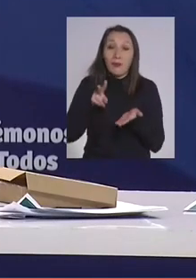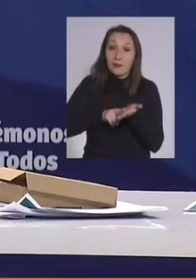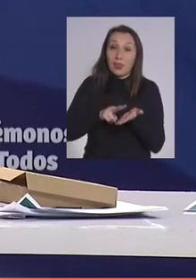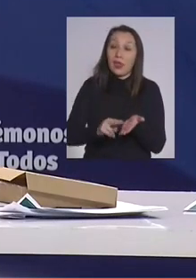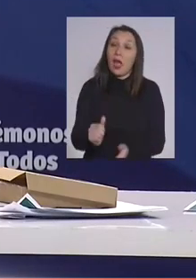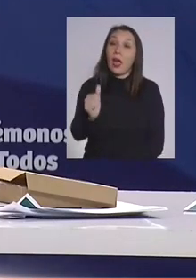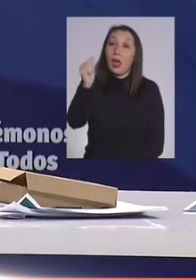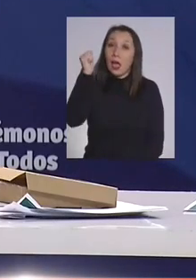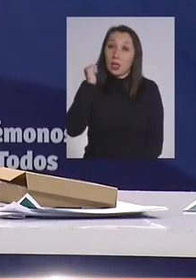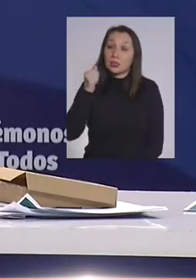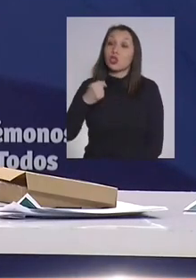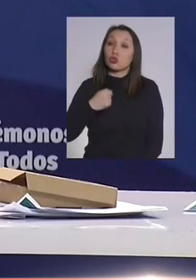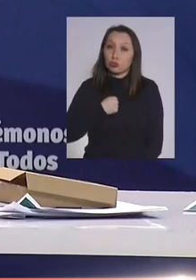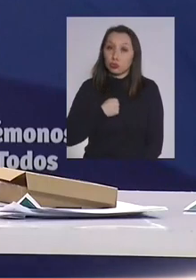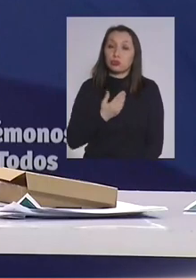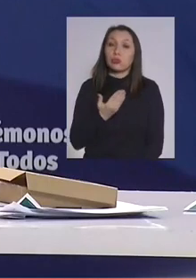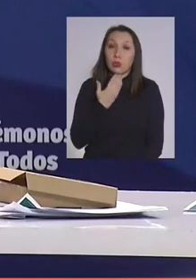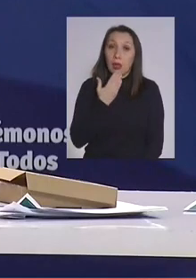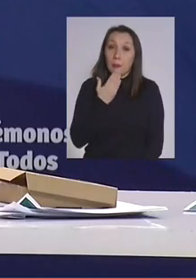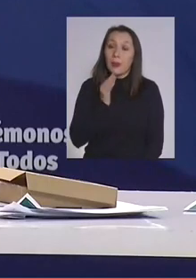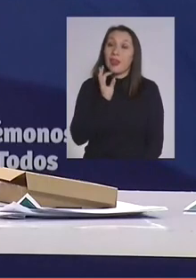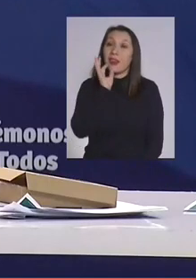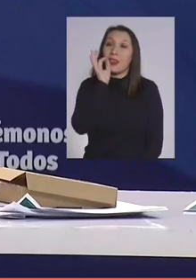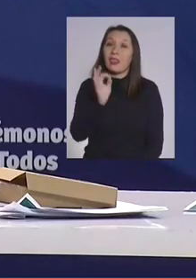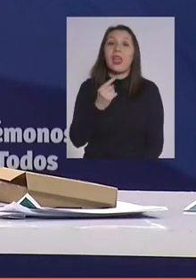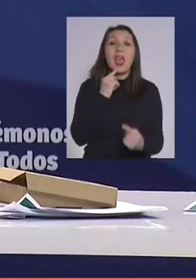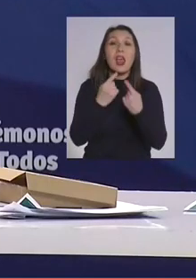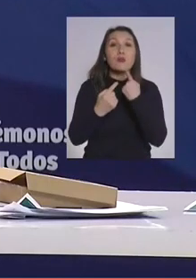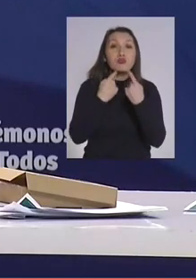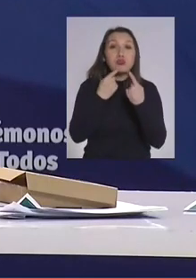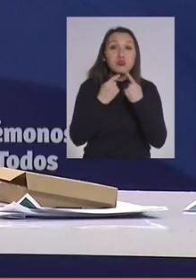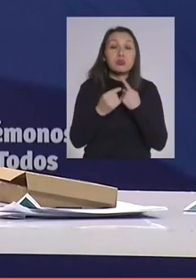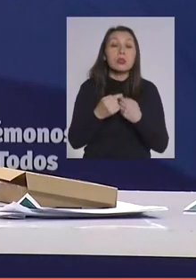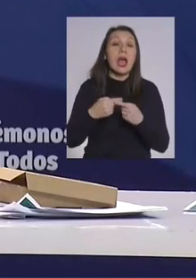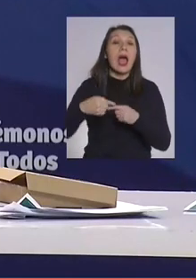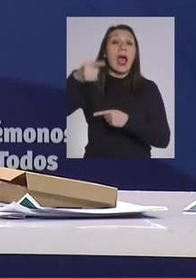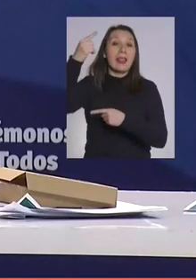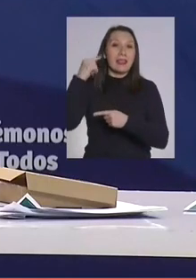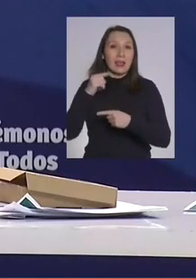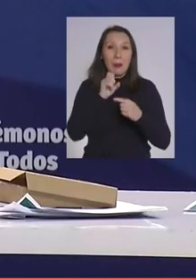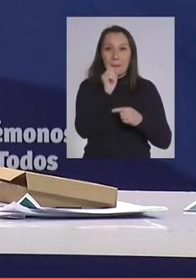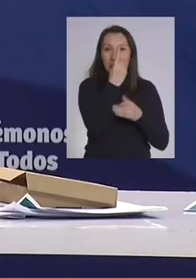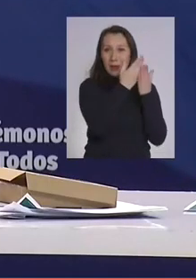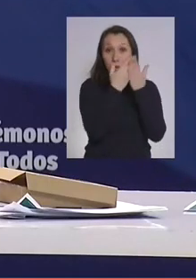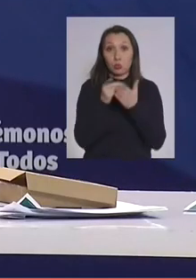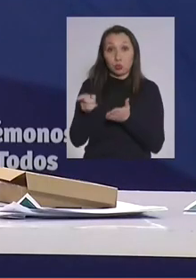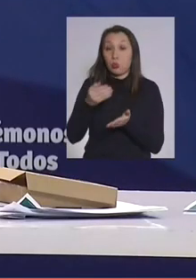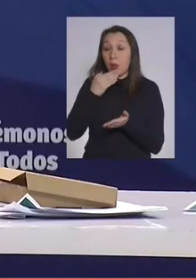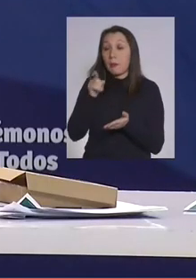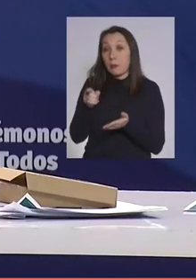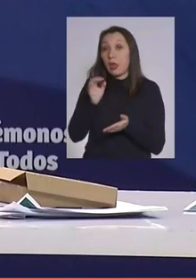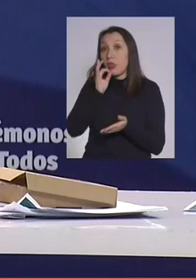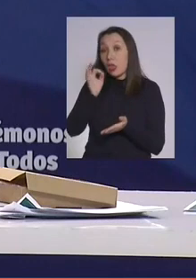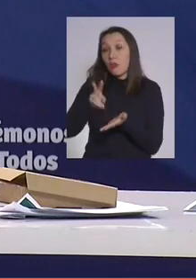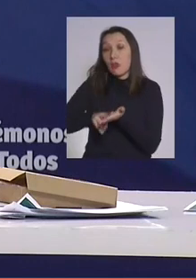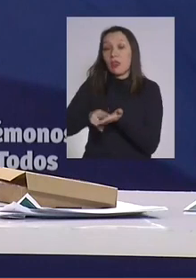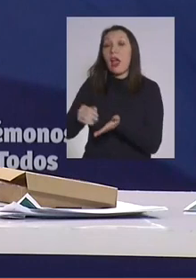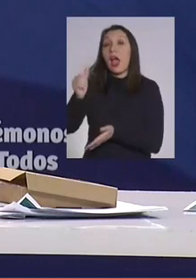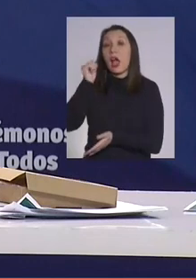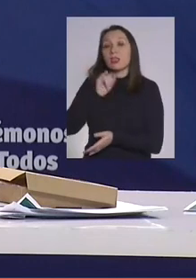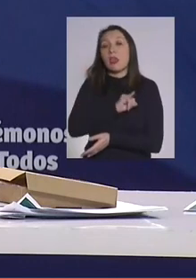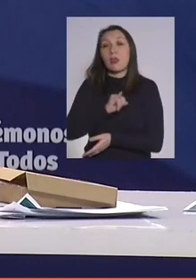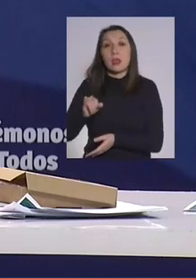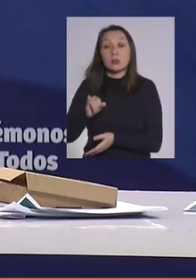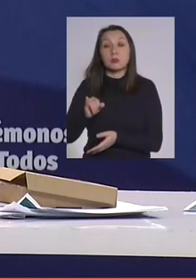ayer yo también me refería a la encuesta anterior y reconozco así como esto reconoció ayer pero